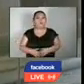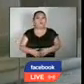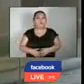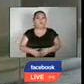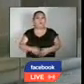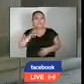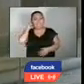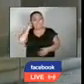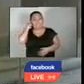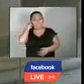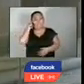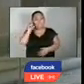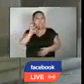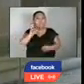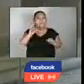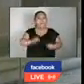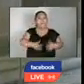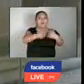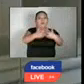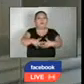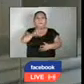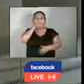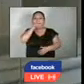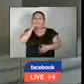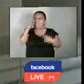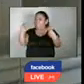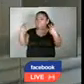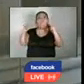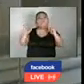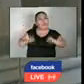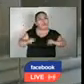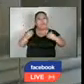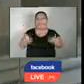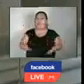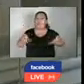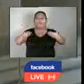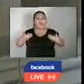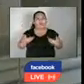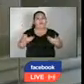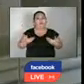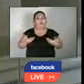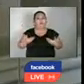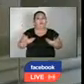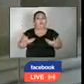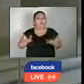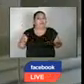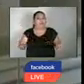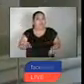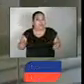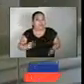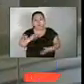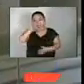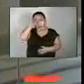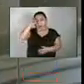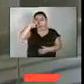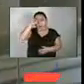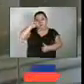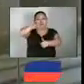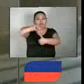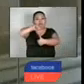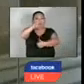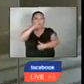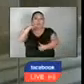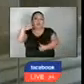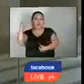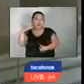la palestra, que las empresas privadas nos volteen a ver y que sobre todo vean qué se puede hacer en nuestros países y que la inversión